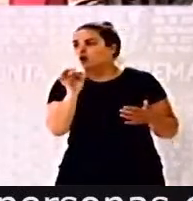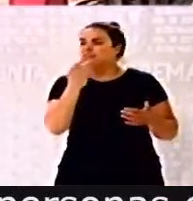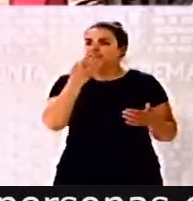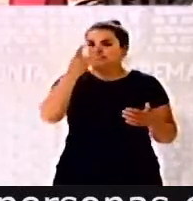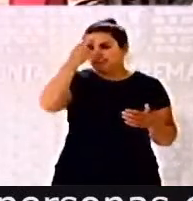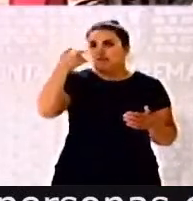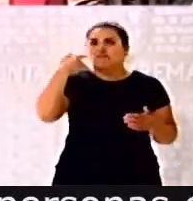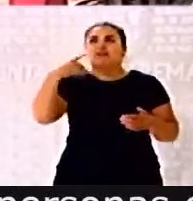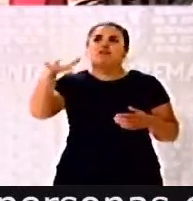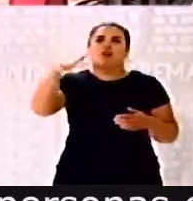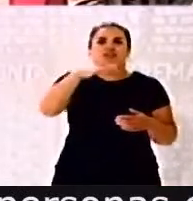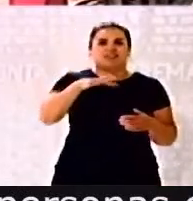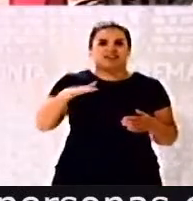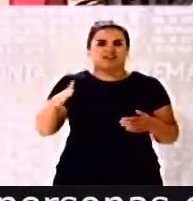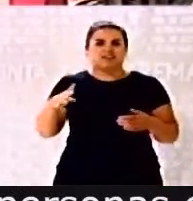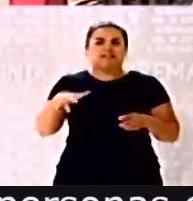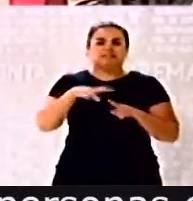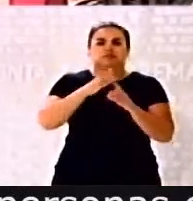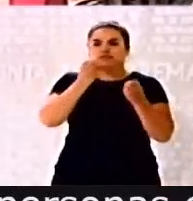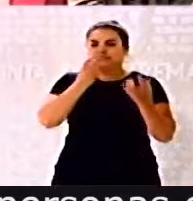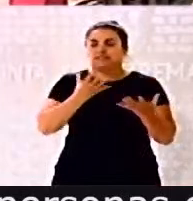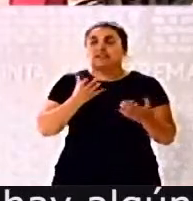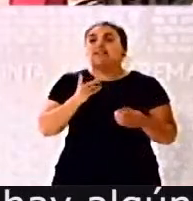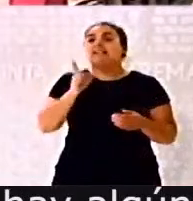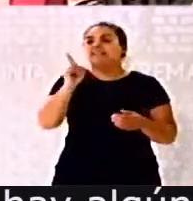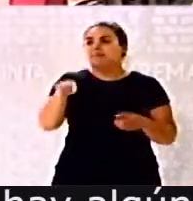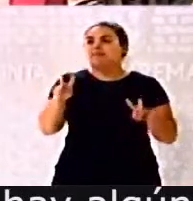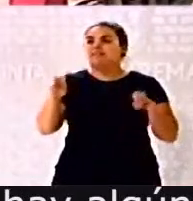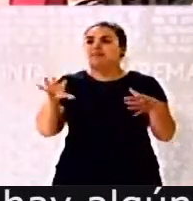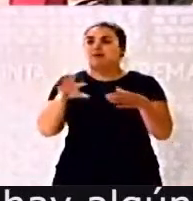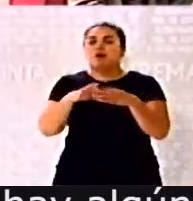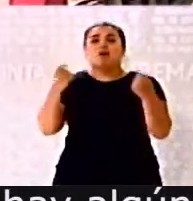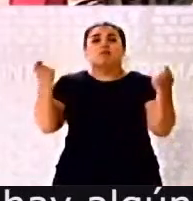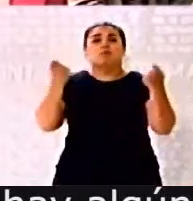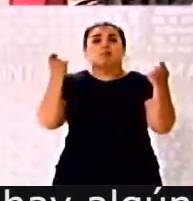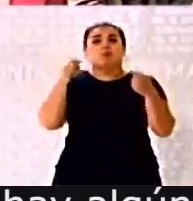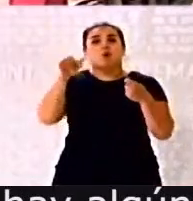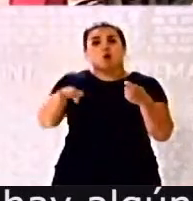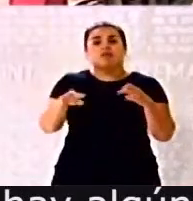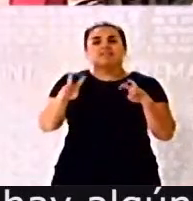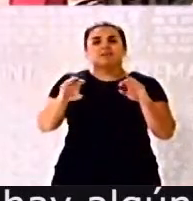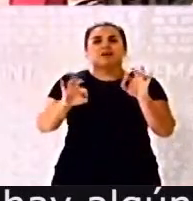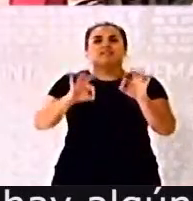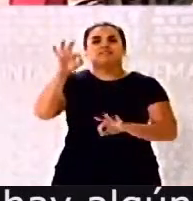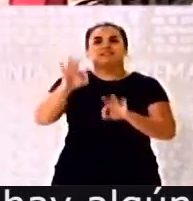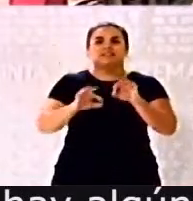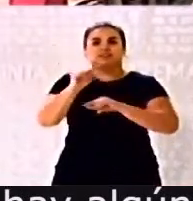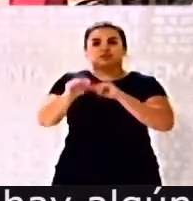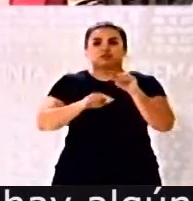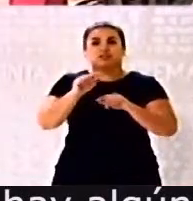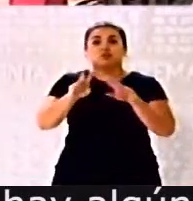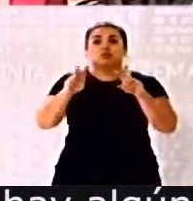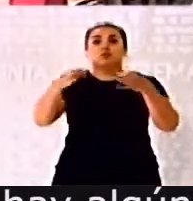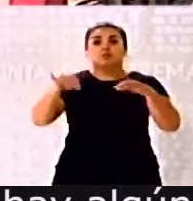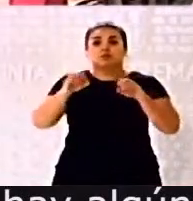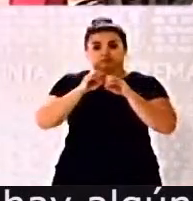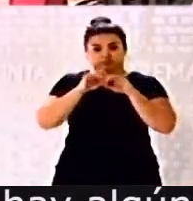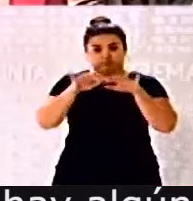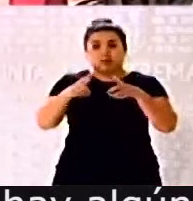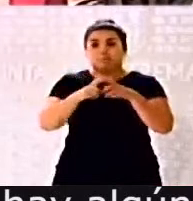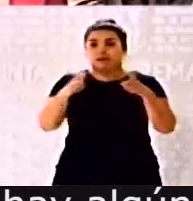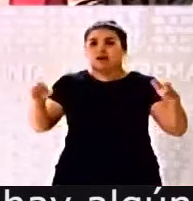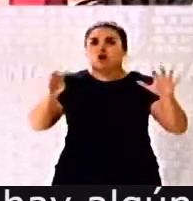de dónde está y tal, y cómo está la situación. Y con respecto a las publicaciones que hay hoy sobre la tasa de contagio que aumenta en la nueva normalidad,